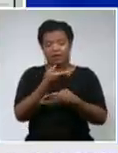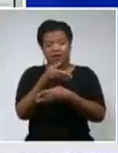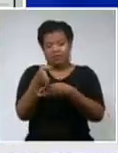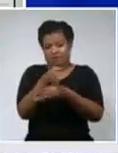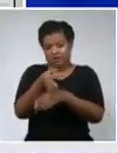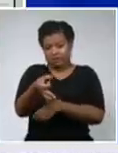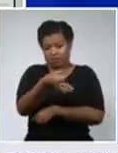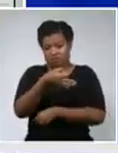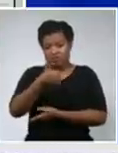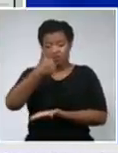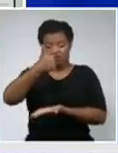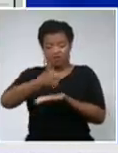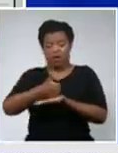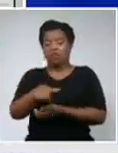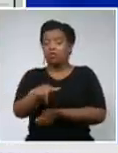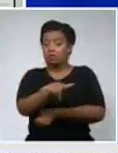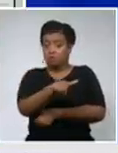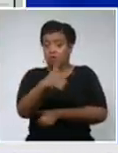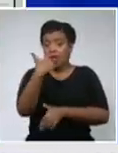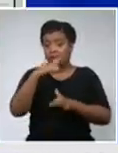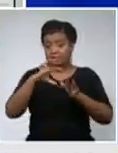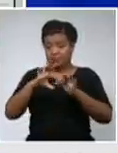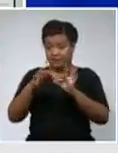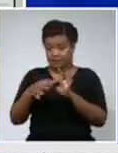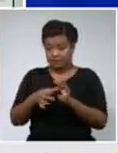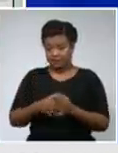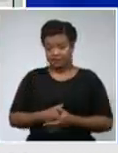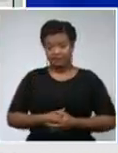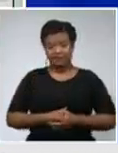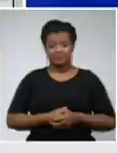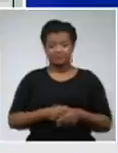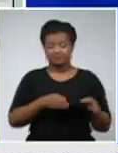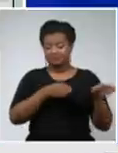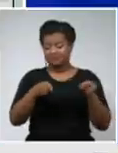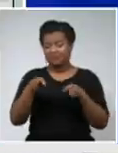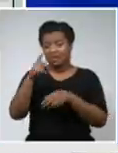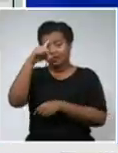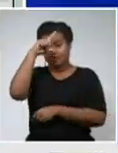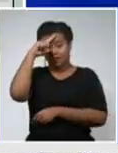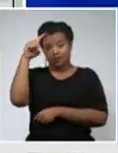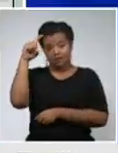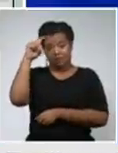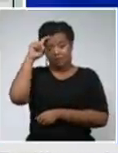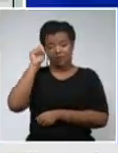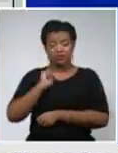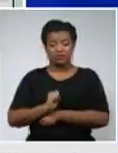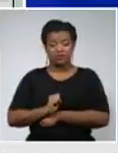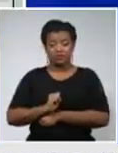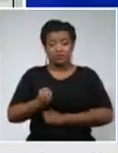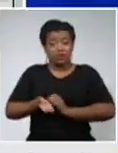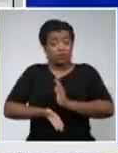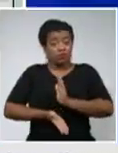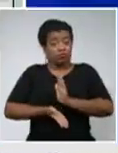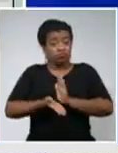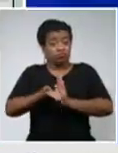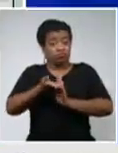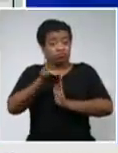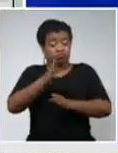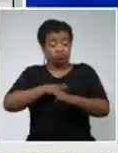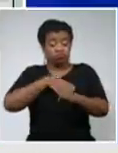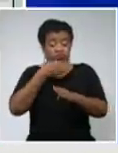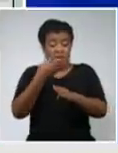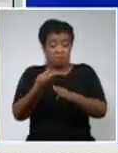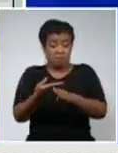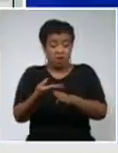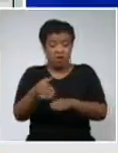el municipio Artemisa. Santi Espíritu tuvo un incremento importante, después está haciendo una especie